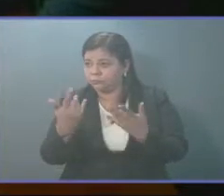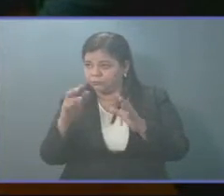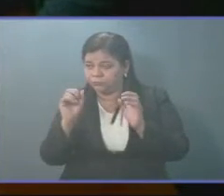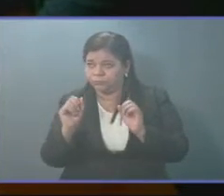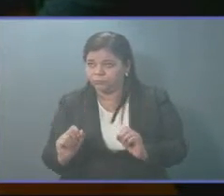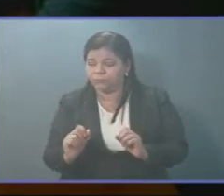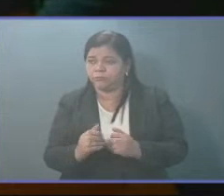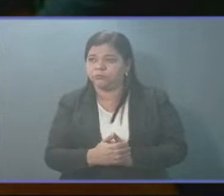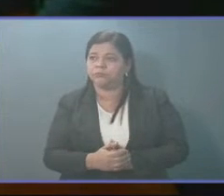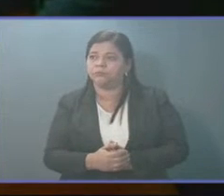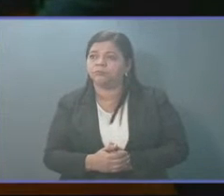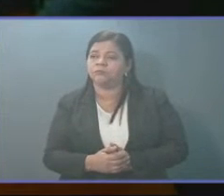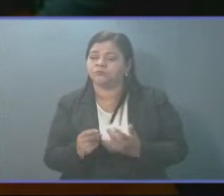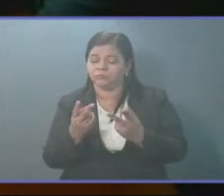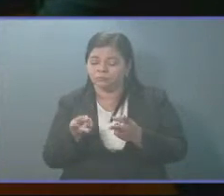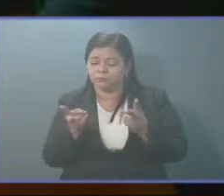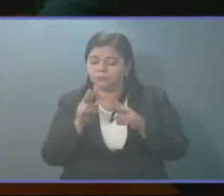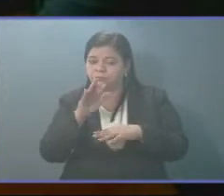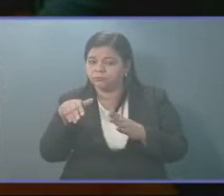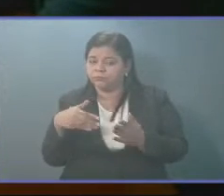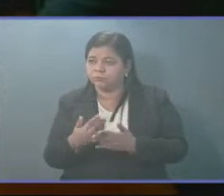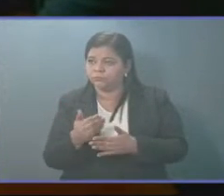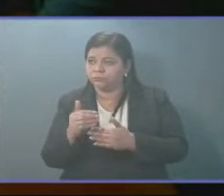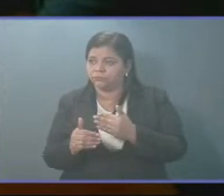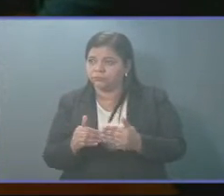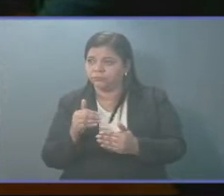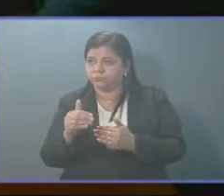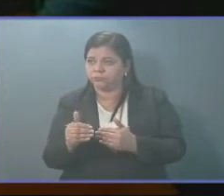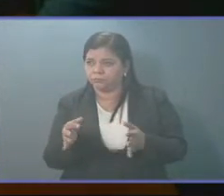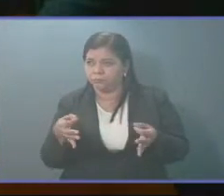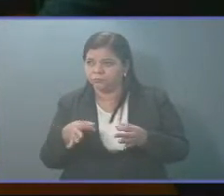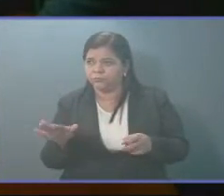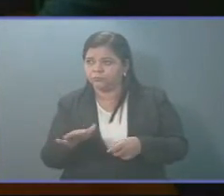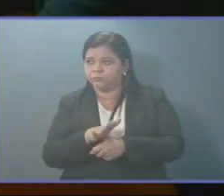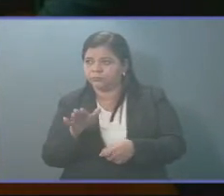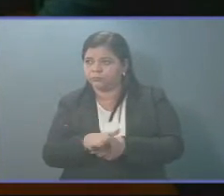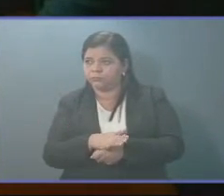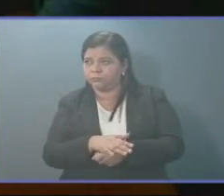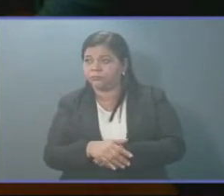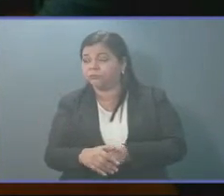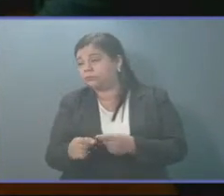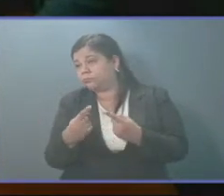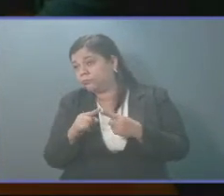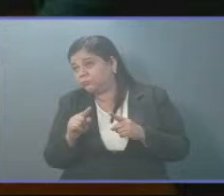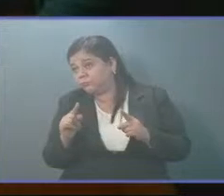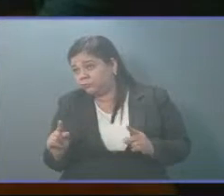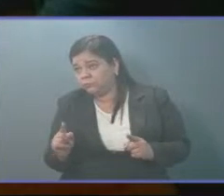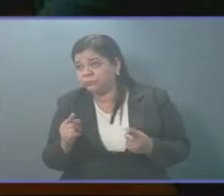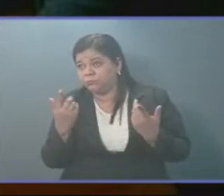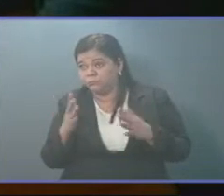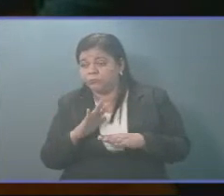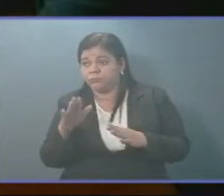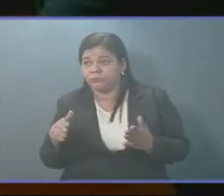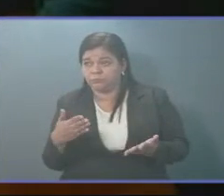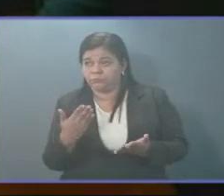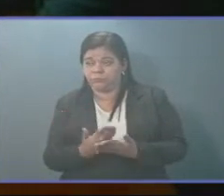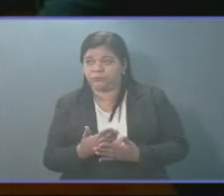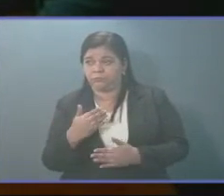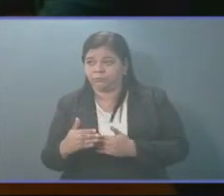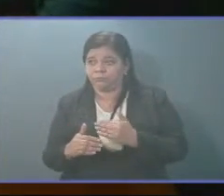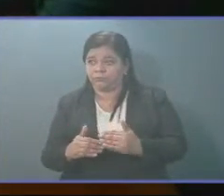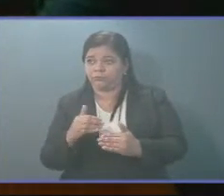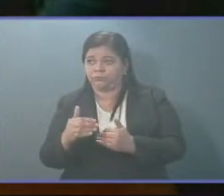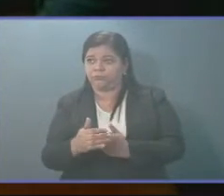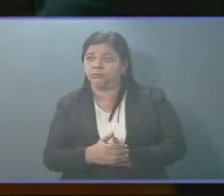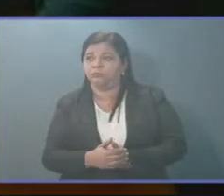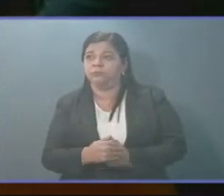valorado dentro de este proceso como forma integral, pero eminentemente el proceso sí queremos que sea de